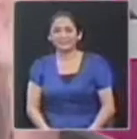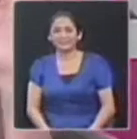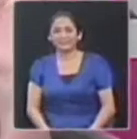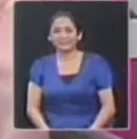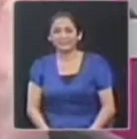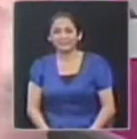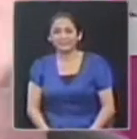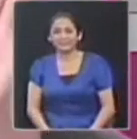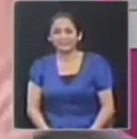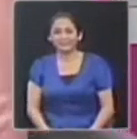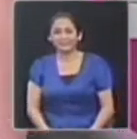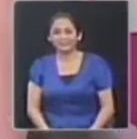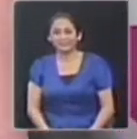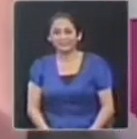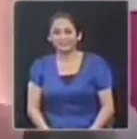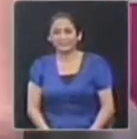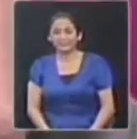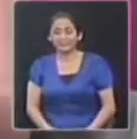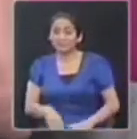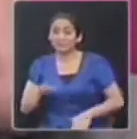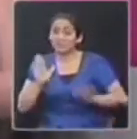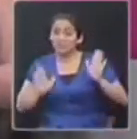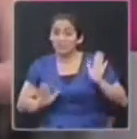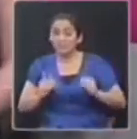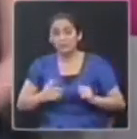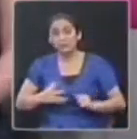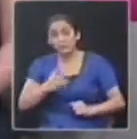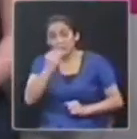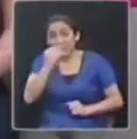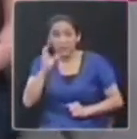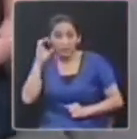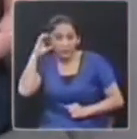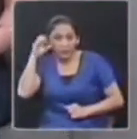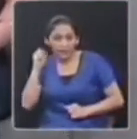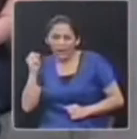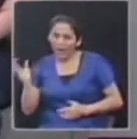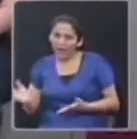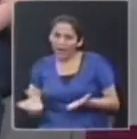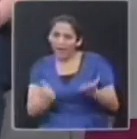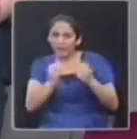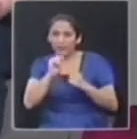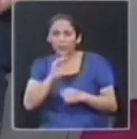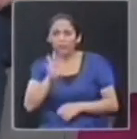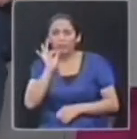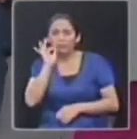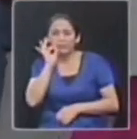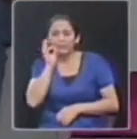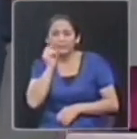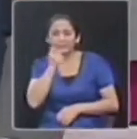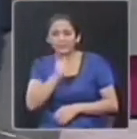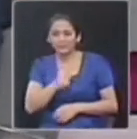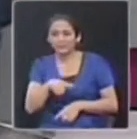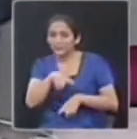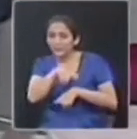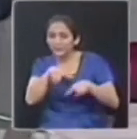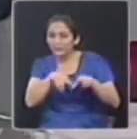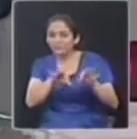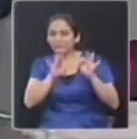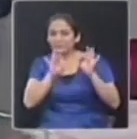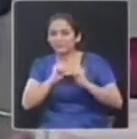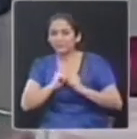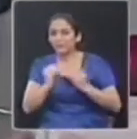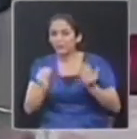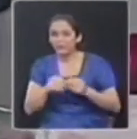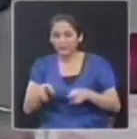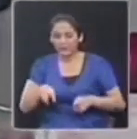ustedes están pensando de pronto en ir a Cuenca o viven allá, les recomendamos probar los fondues de dulce y de sal en un lugar frente